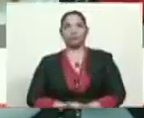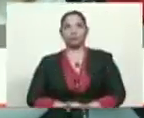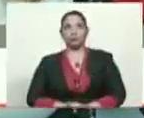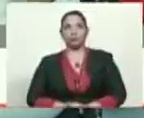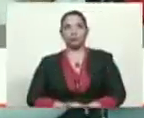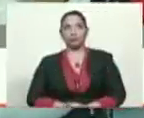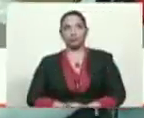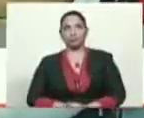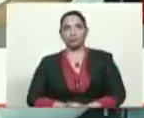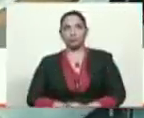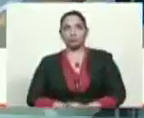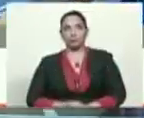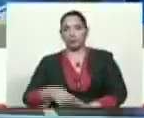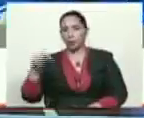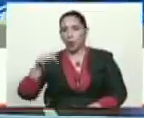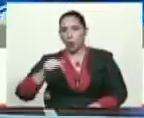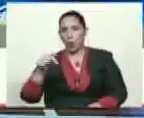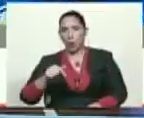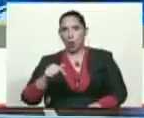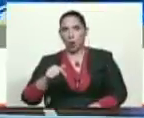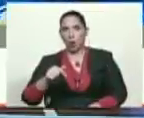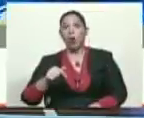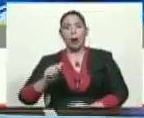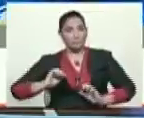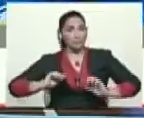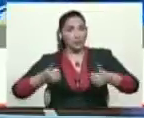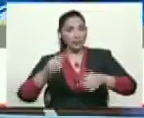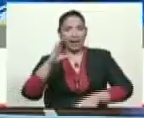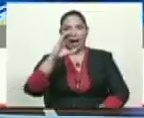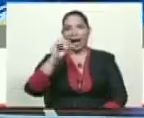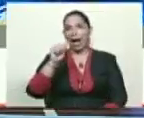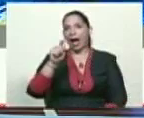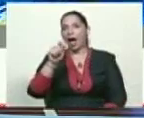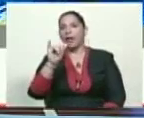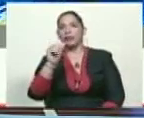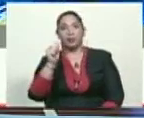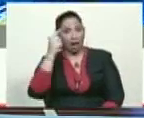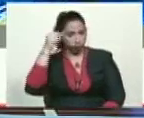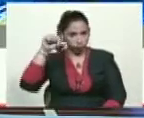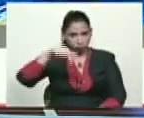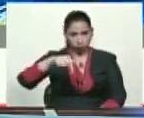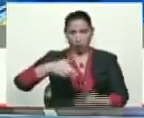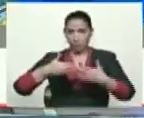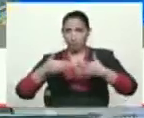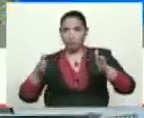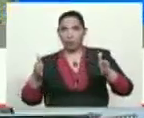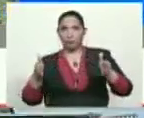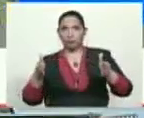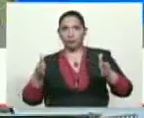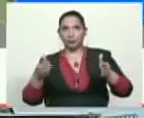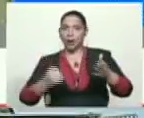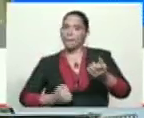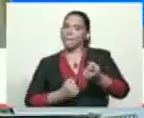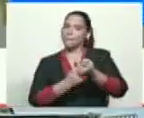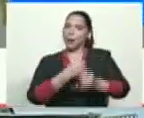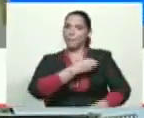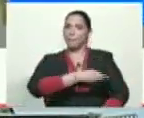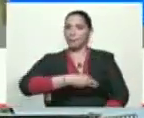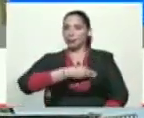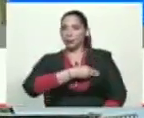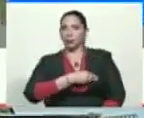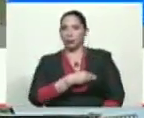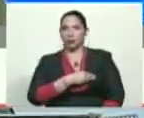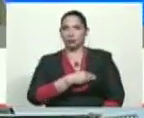y hoy quise arrancar en catia aquí inaugurando esta base de misiones de paz